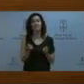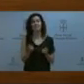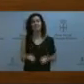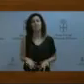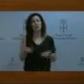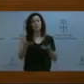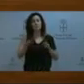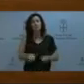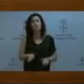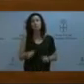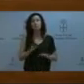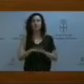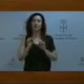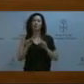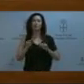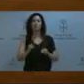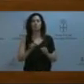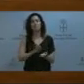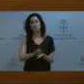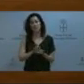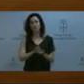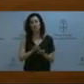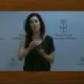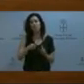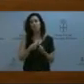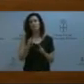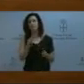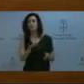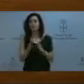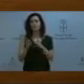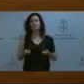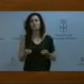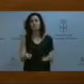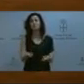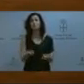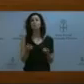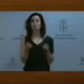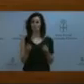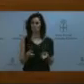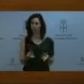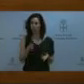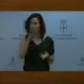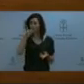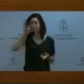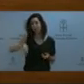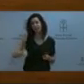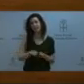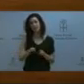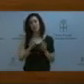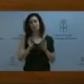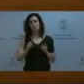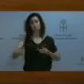prestación para atender este servicio, tiene que ver cuánto supondría ese coste del servicio, ya que se trata también de múltiples